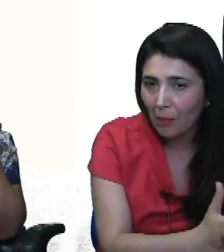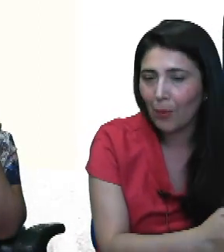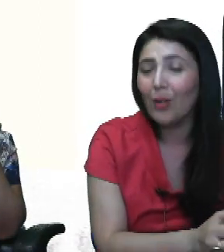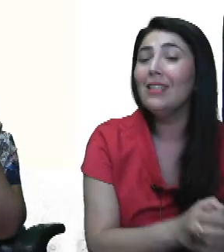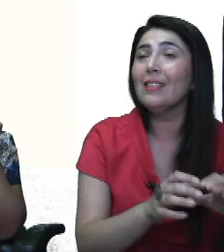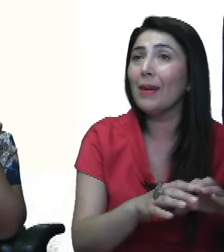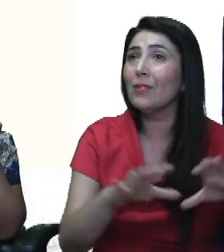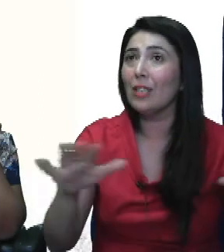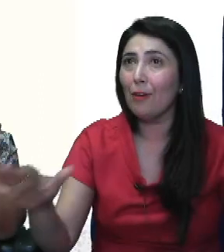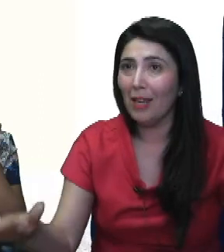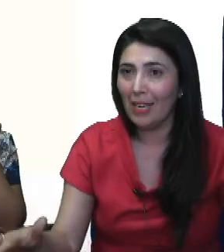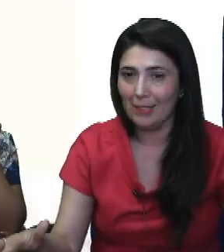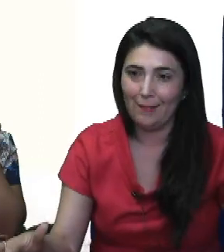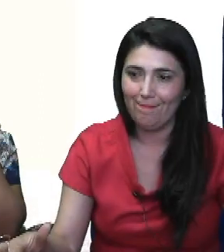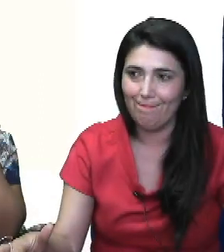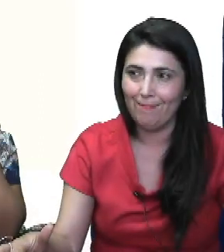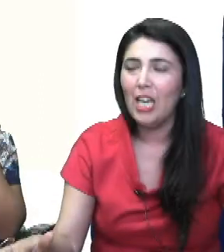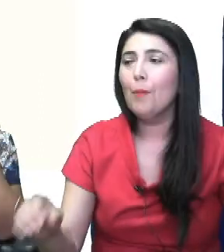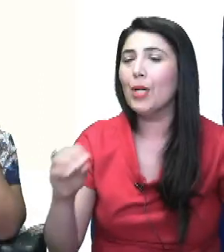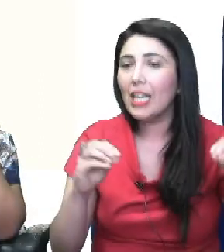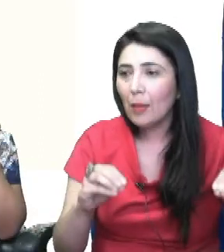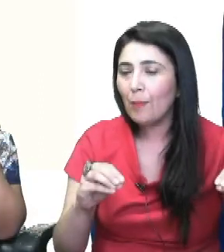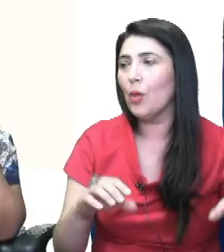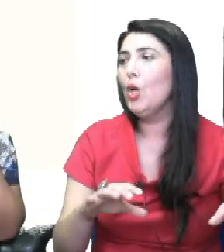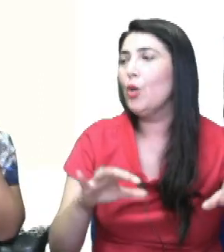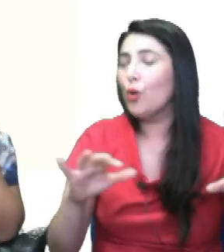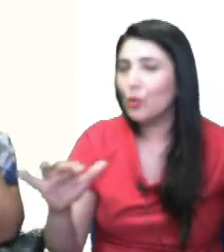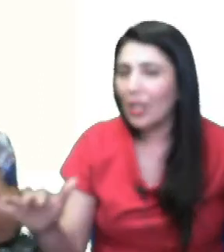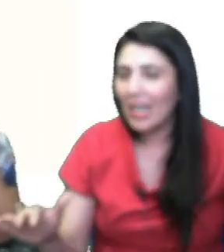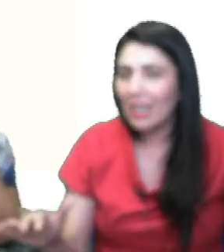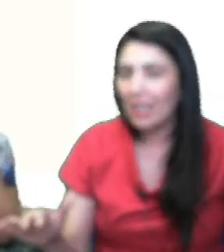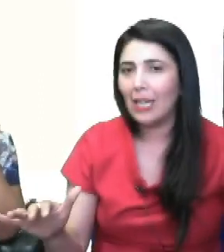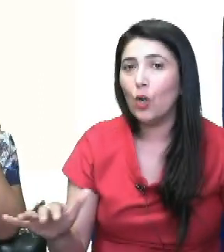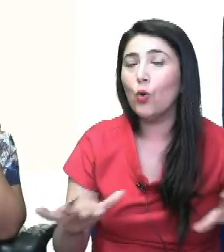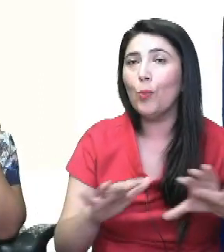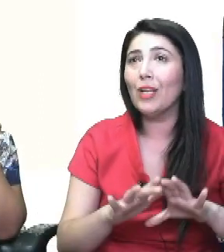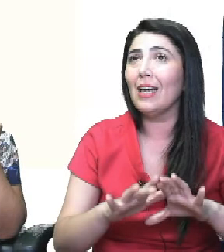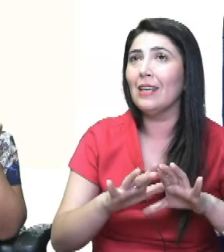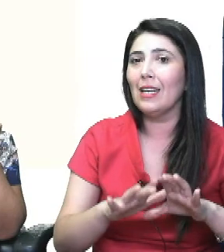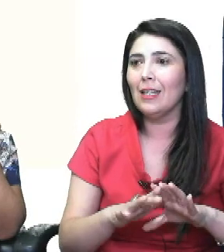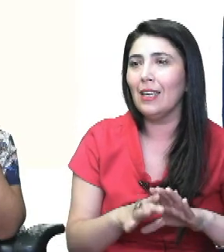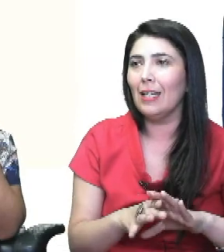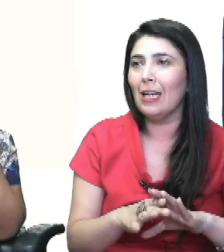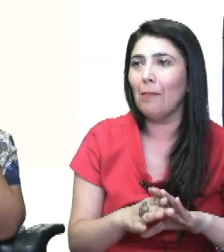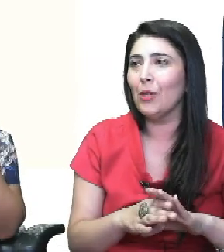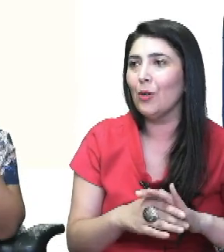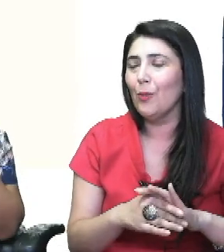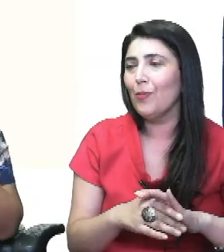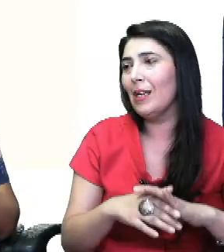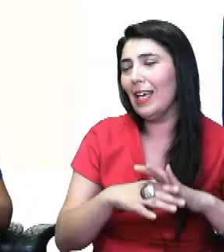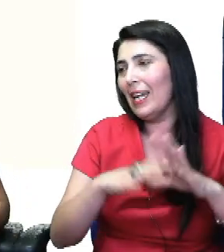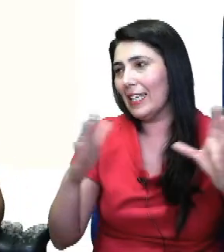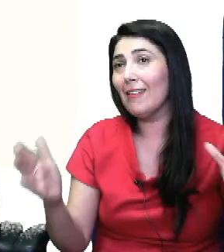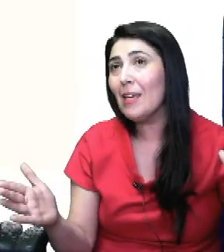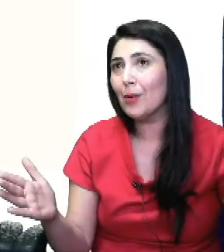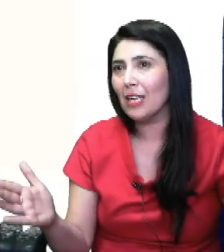Por ejemplo, separación de familias. Por ejemplo, no considerar los grupos del ámbito